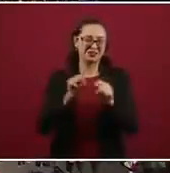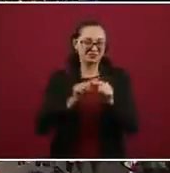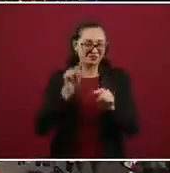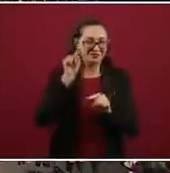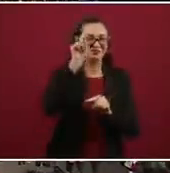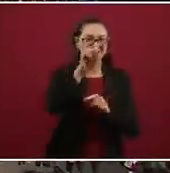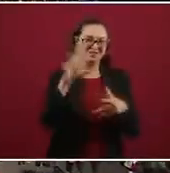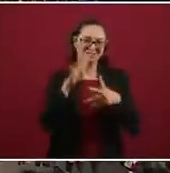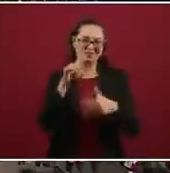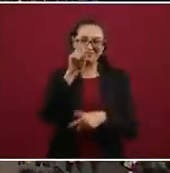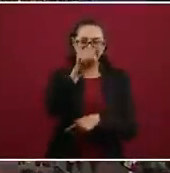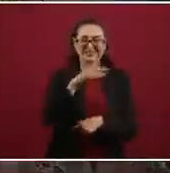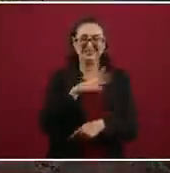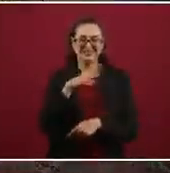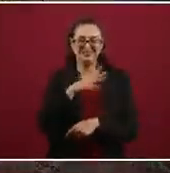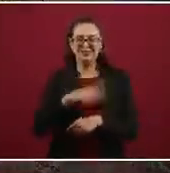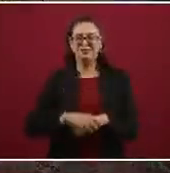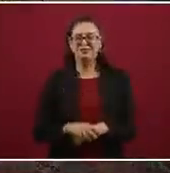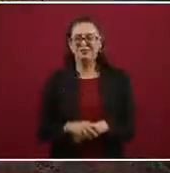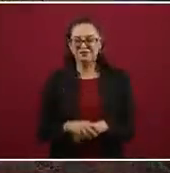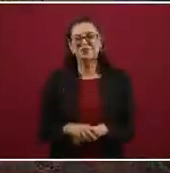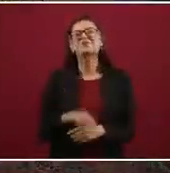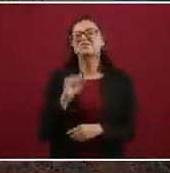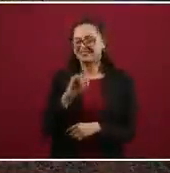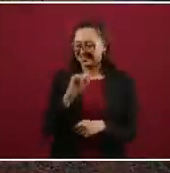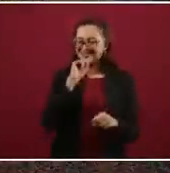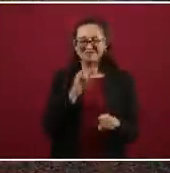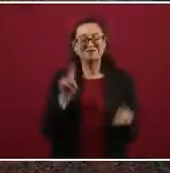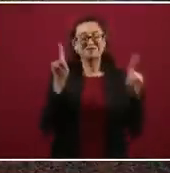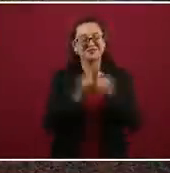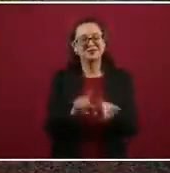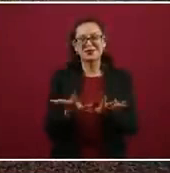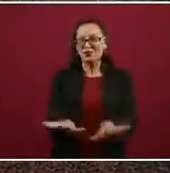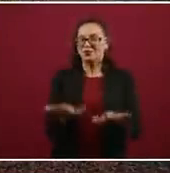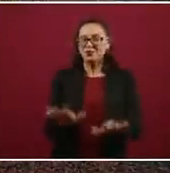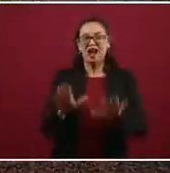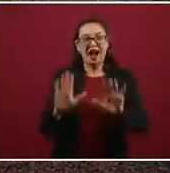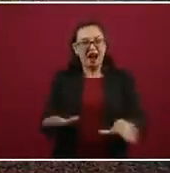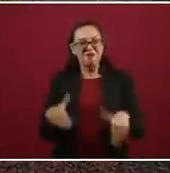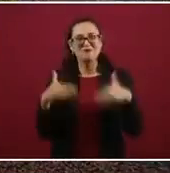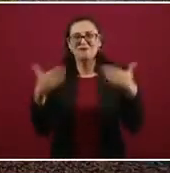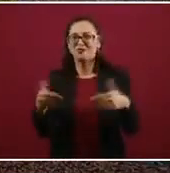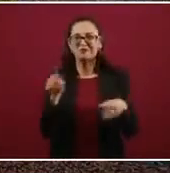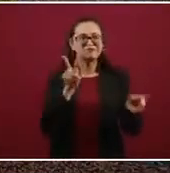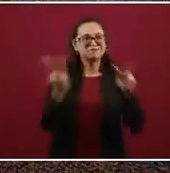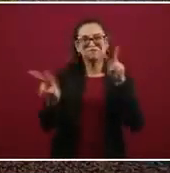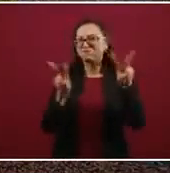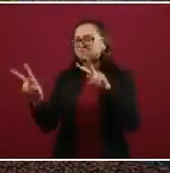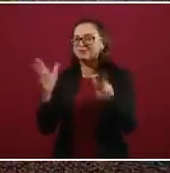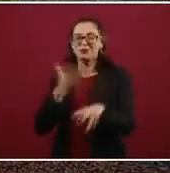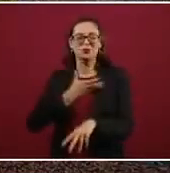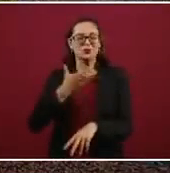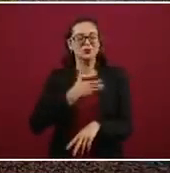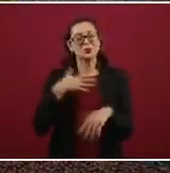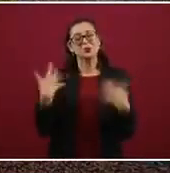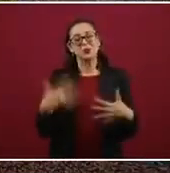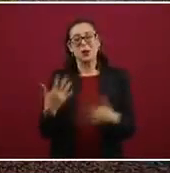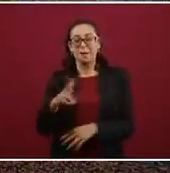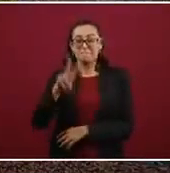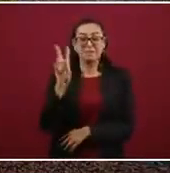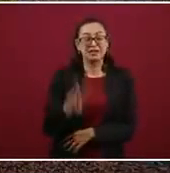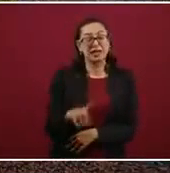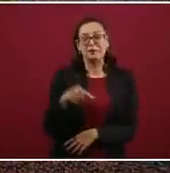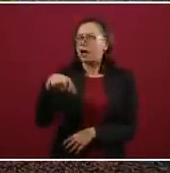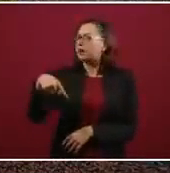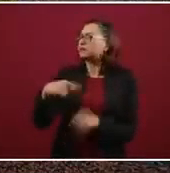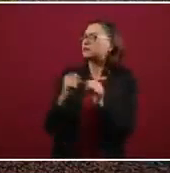Panamericano. Así es, y por supuesto también impactada viendo las imágenes de lo que se está viviendo en el Zócalo. Efectivamente, este salón no solo